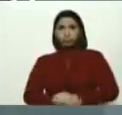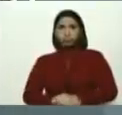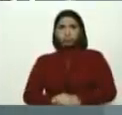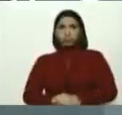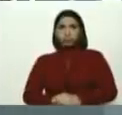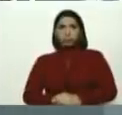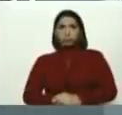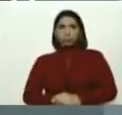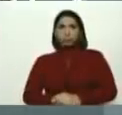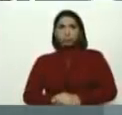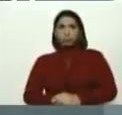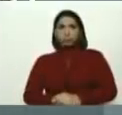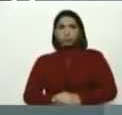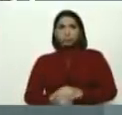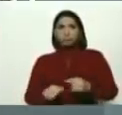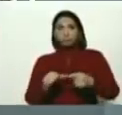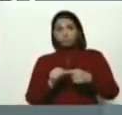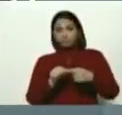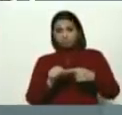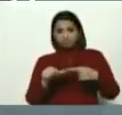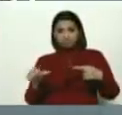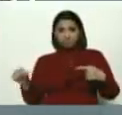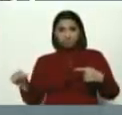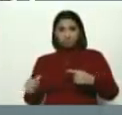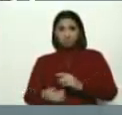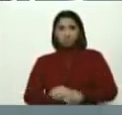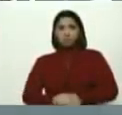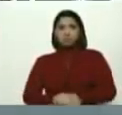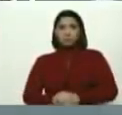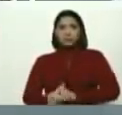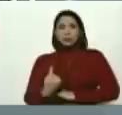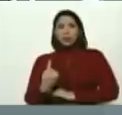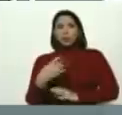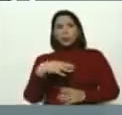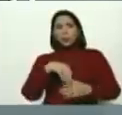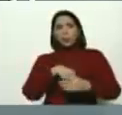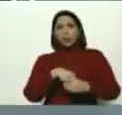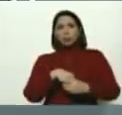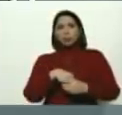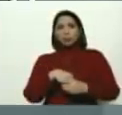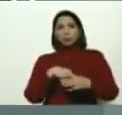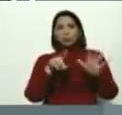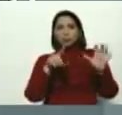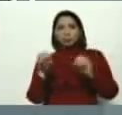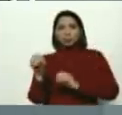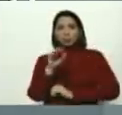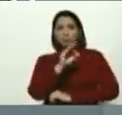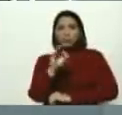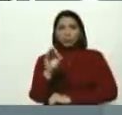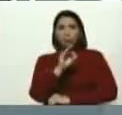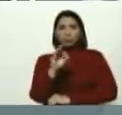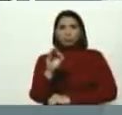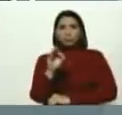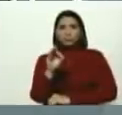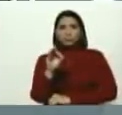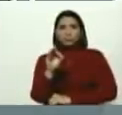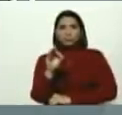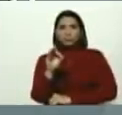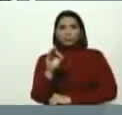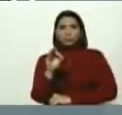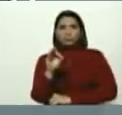Esta semana. Efectivamente, una cuarentena al 60%,